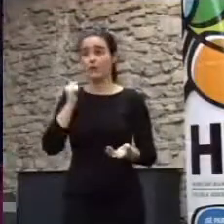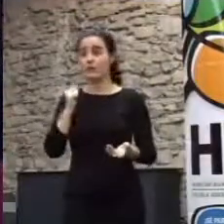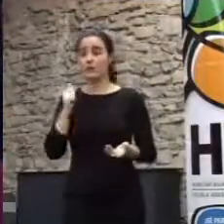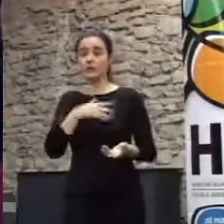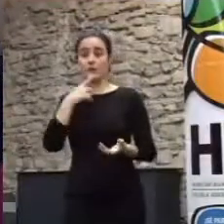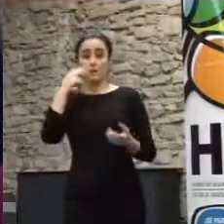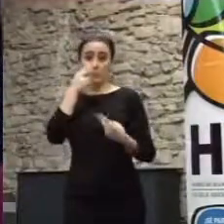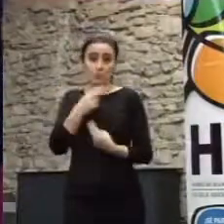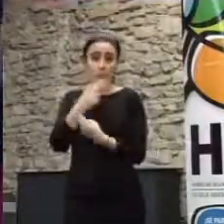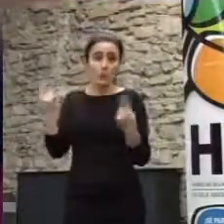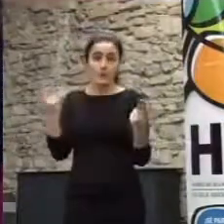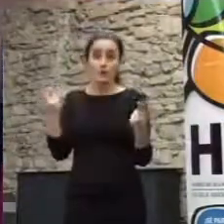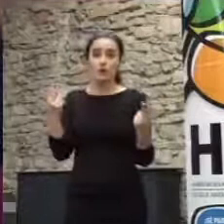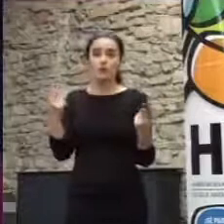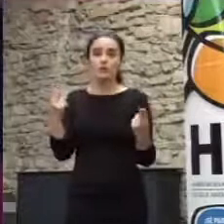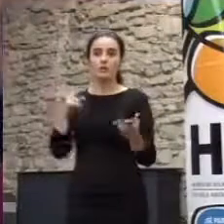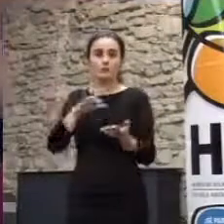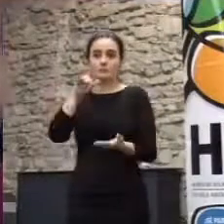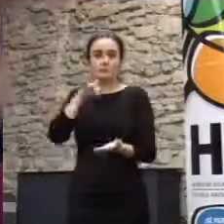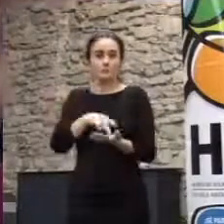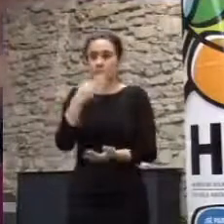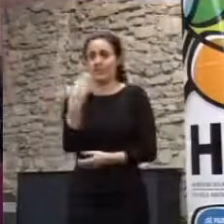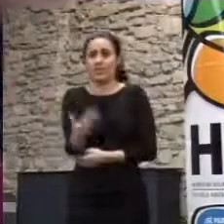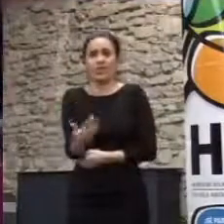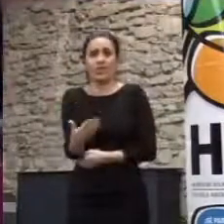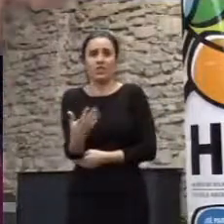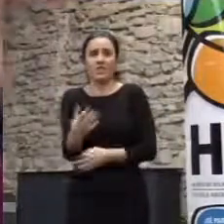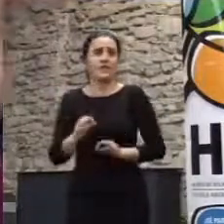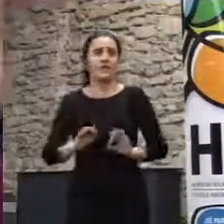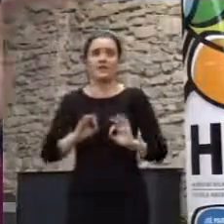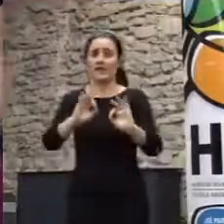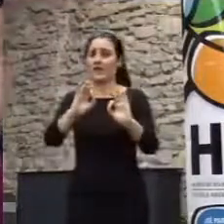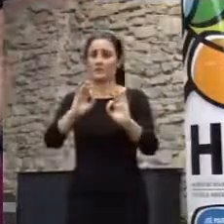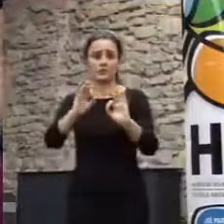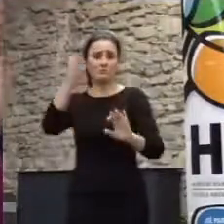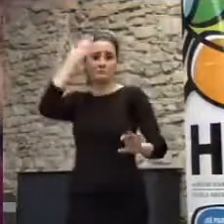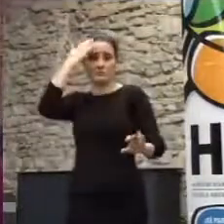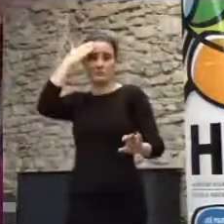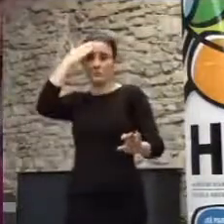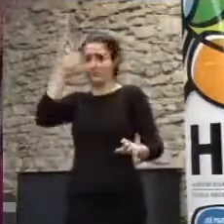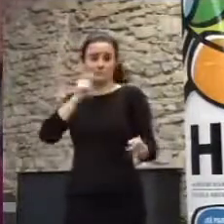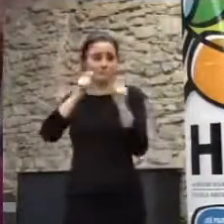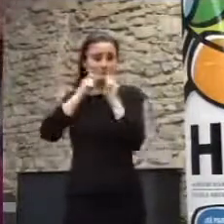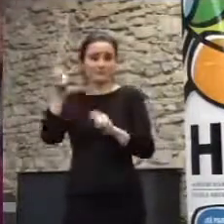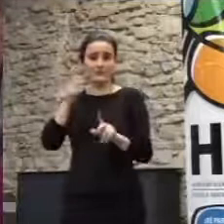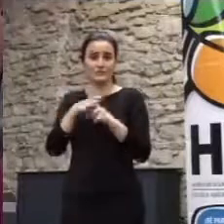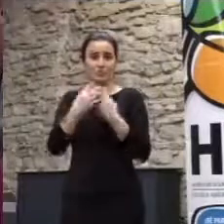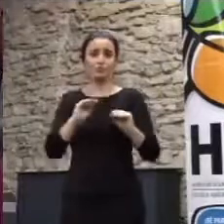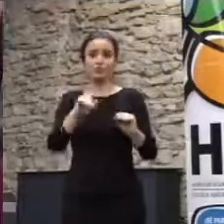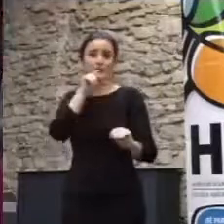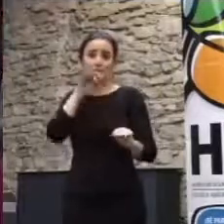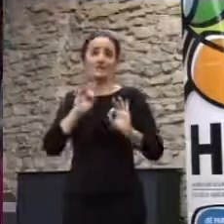medio público y donde la precariedad es el alma mater de la situación de los periodistas, ¿no? Entonces, bueno, yo creo que dicho